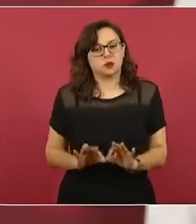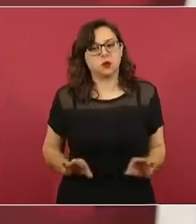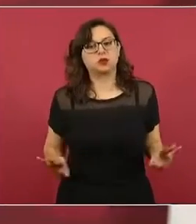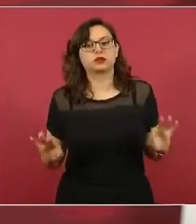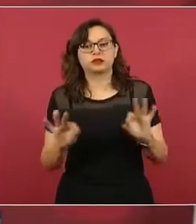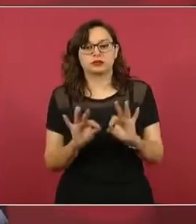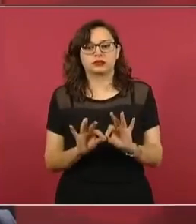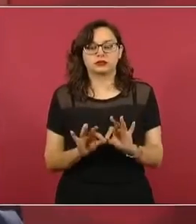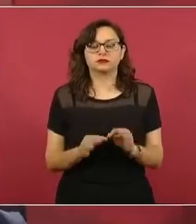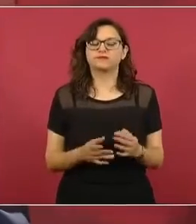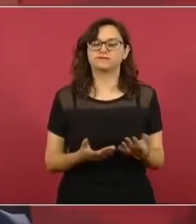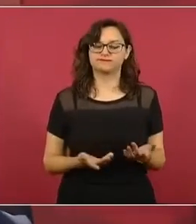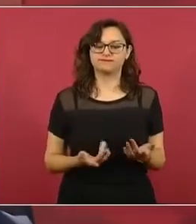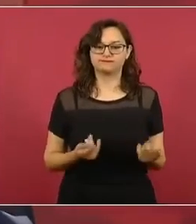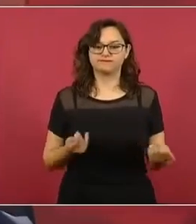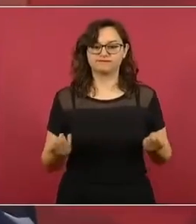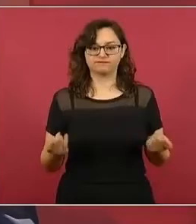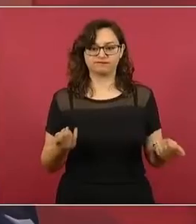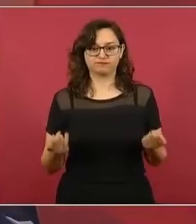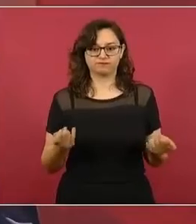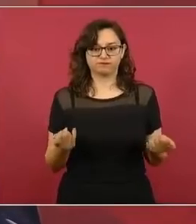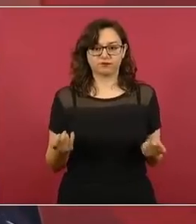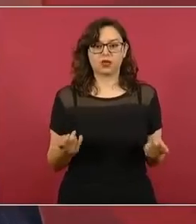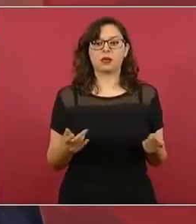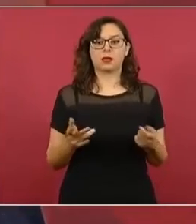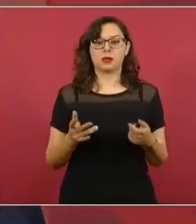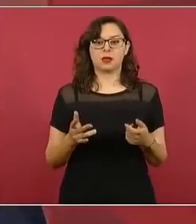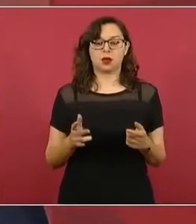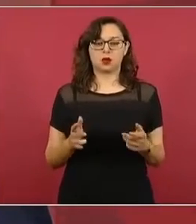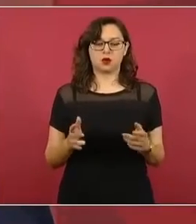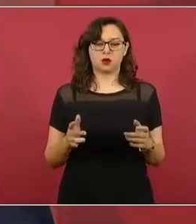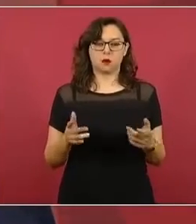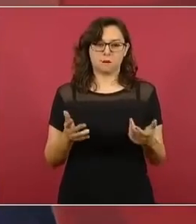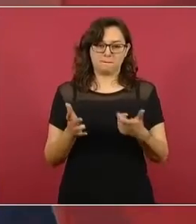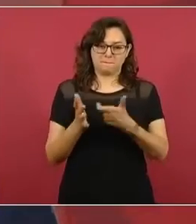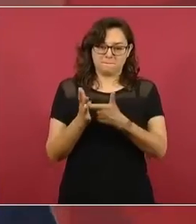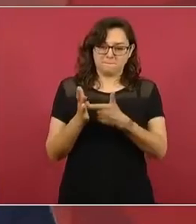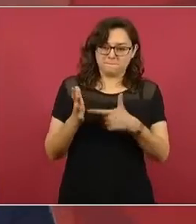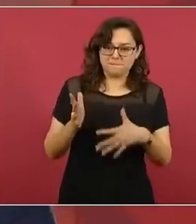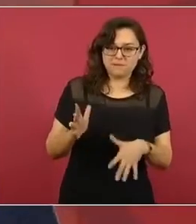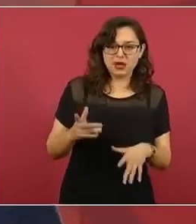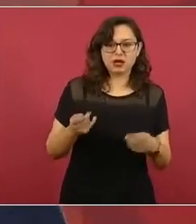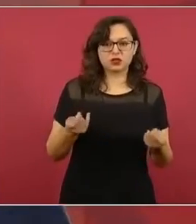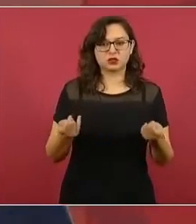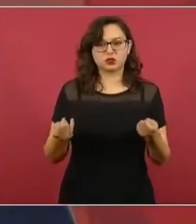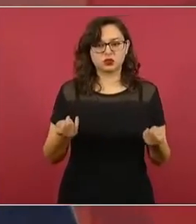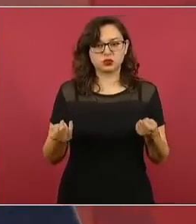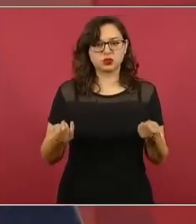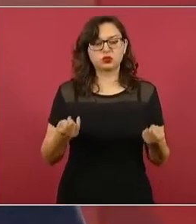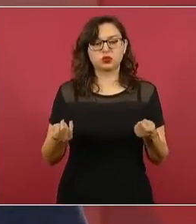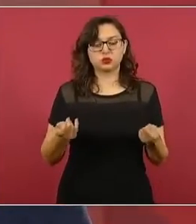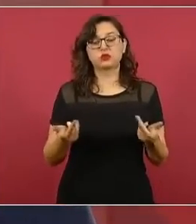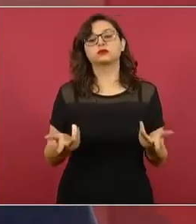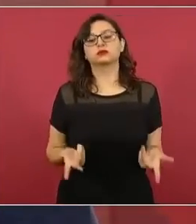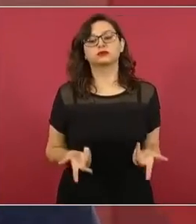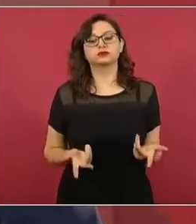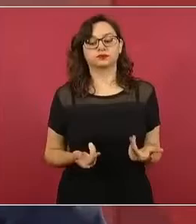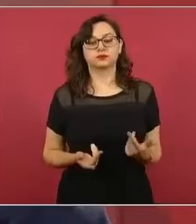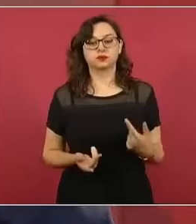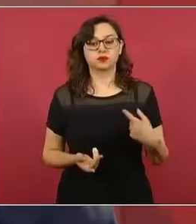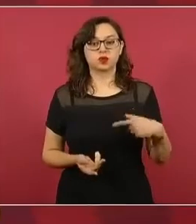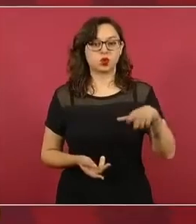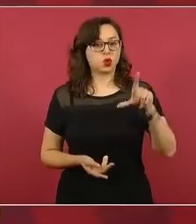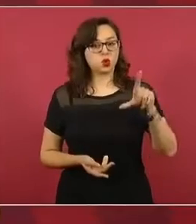Vamos aquí todos los lunes, como lo hacemos desde hace años, a